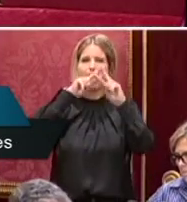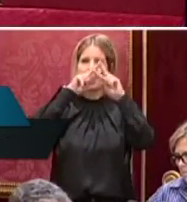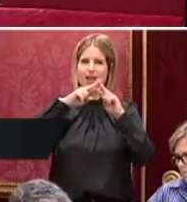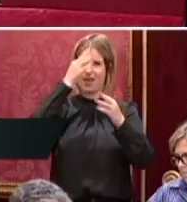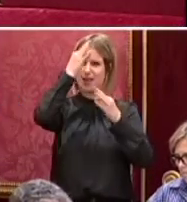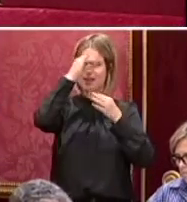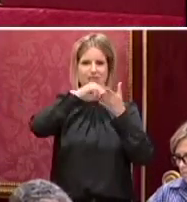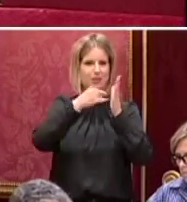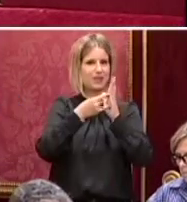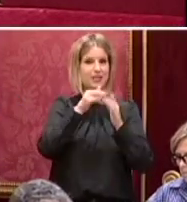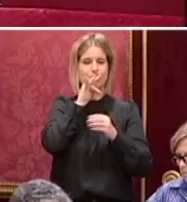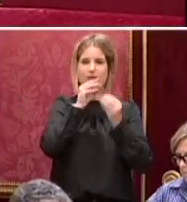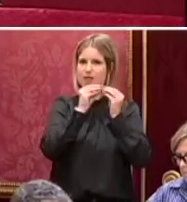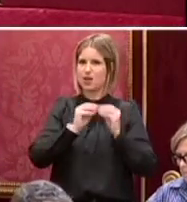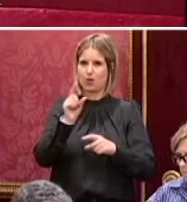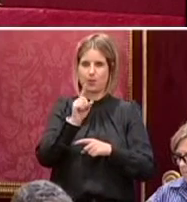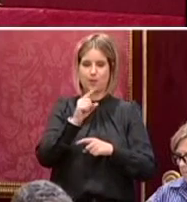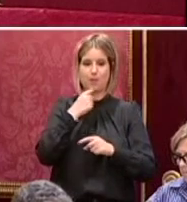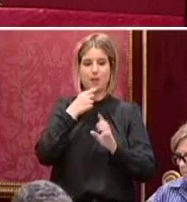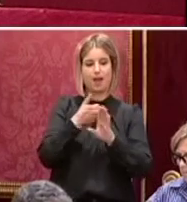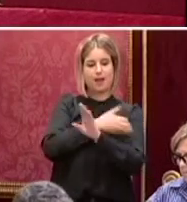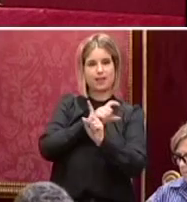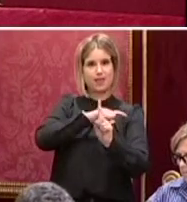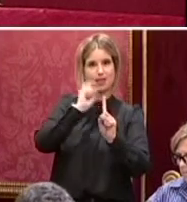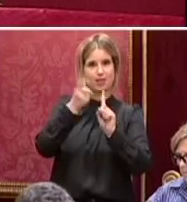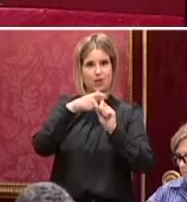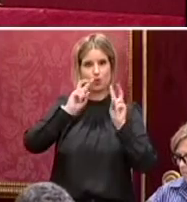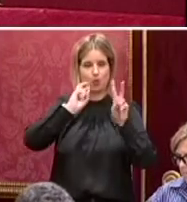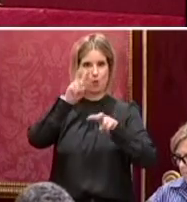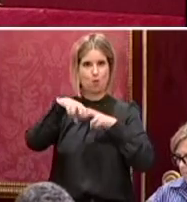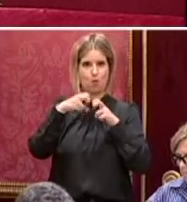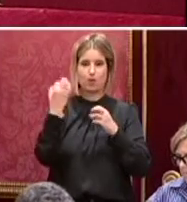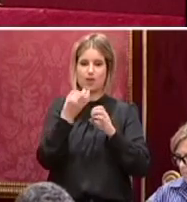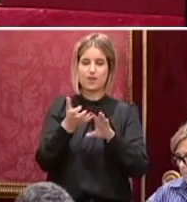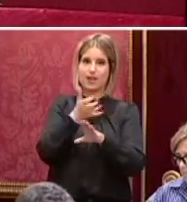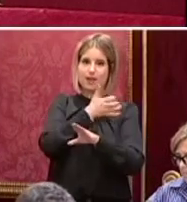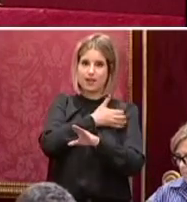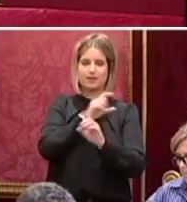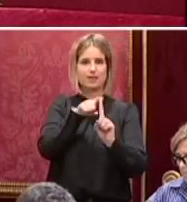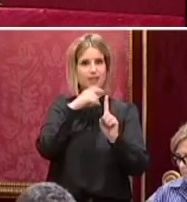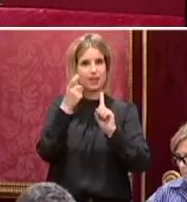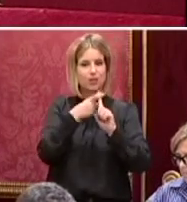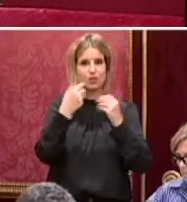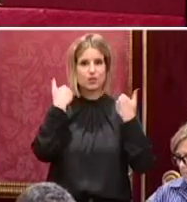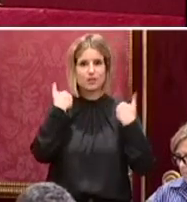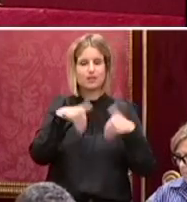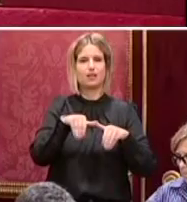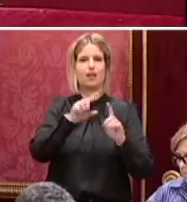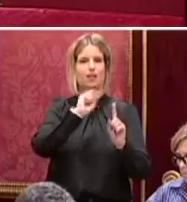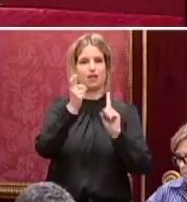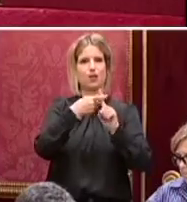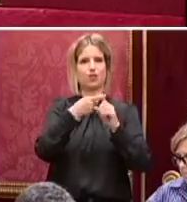plan todavía para poder hacer un nuevo diagnóstico. Tendremos que hacer previo el diagnóstico y una vez elaborado ese